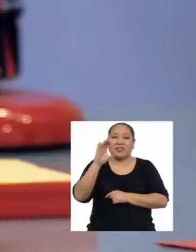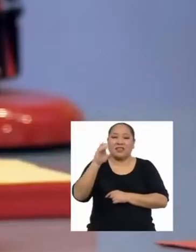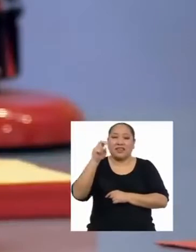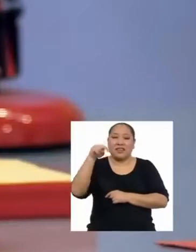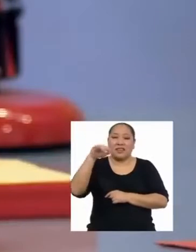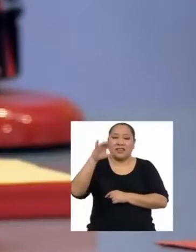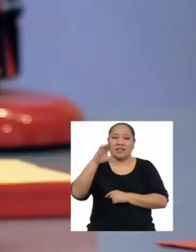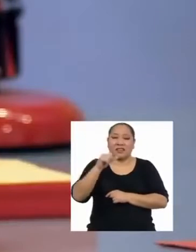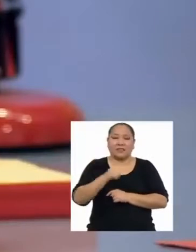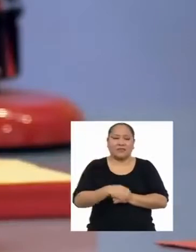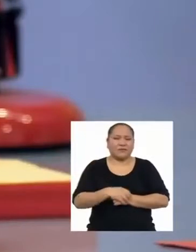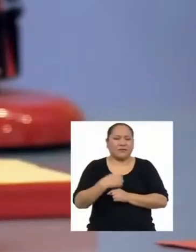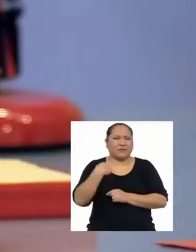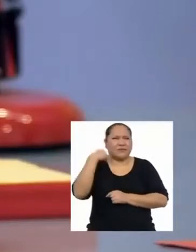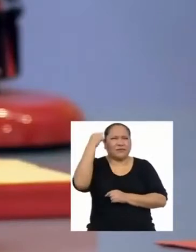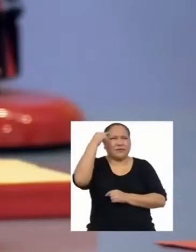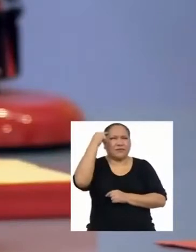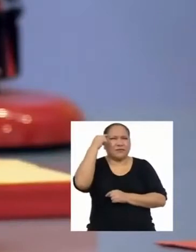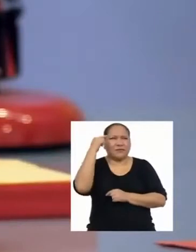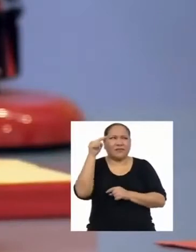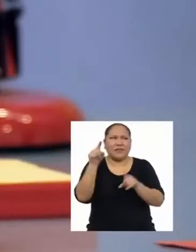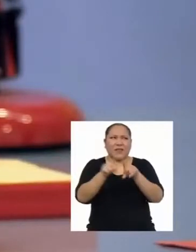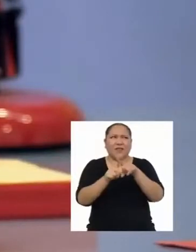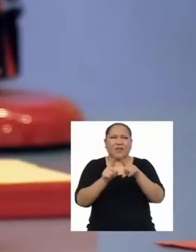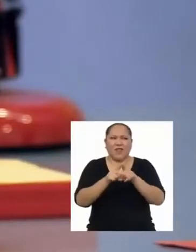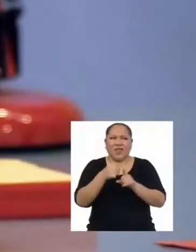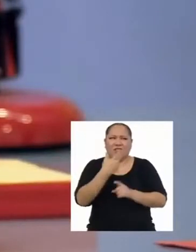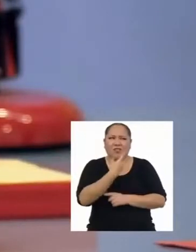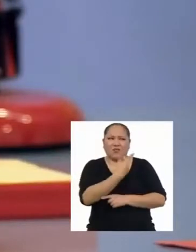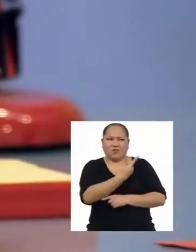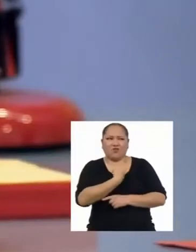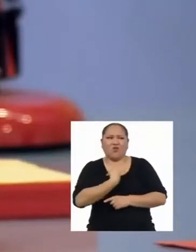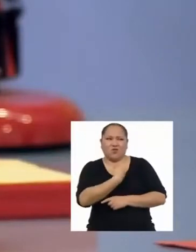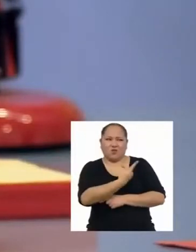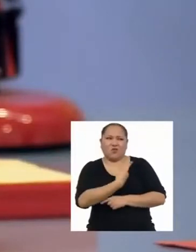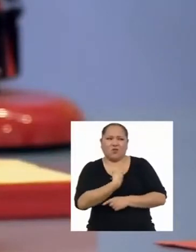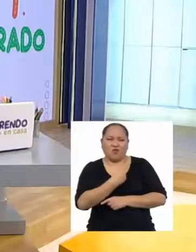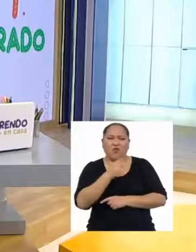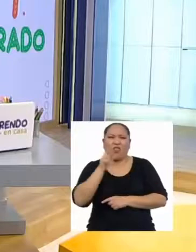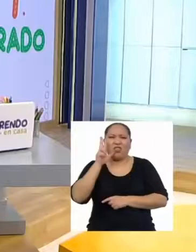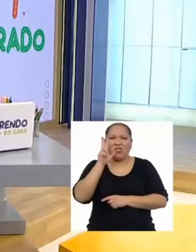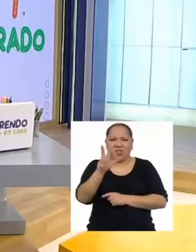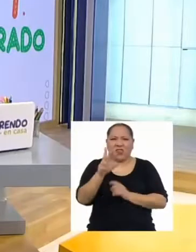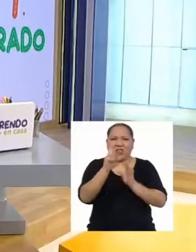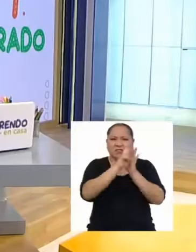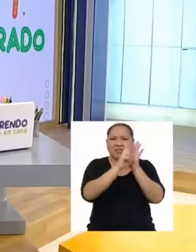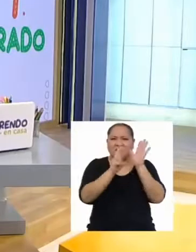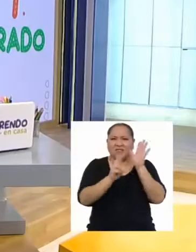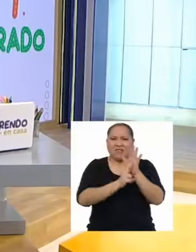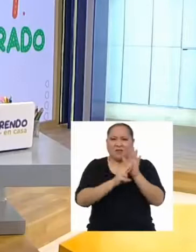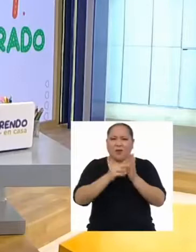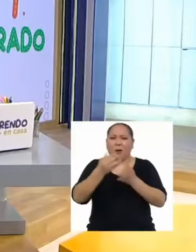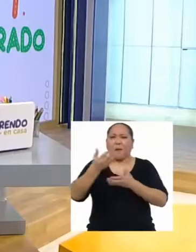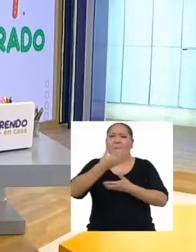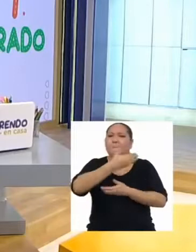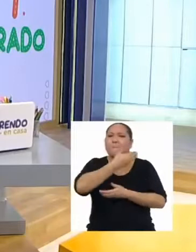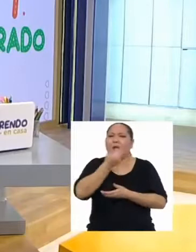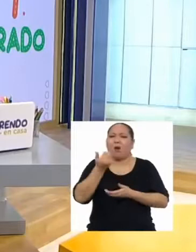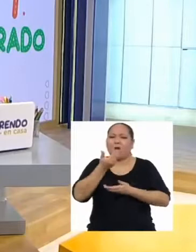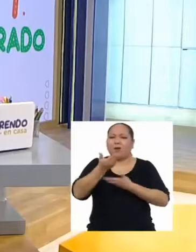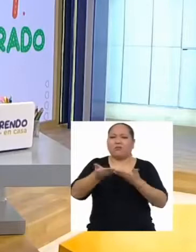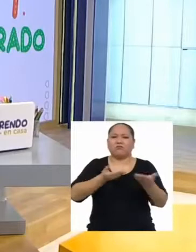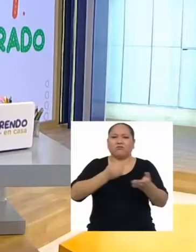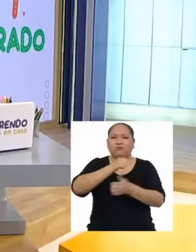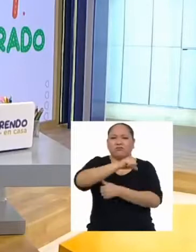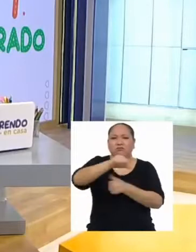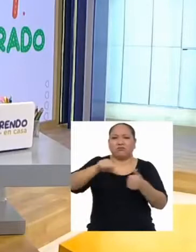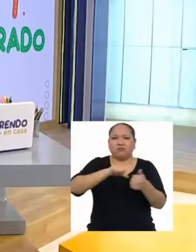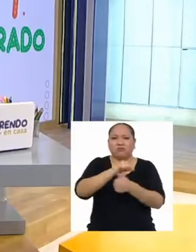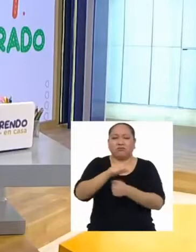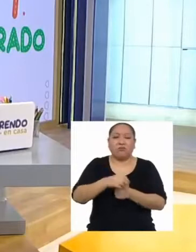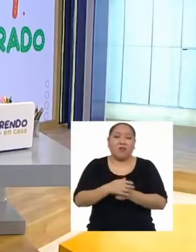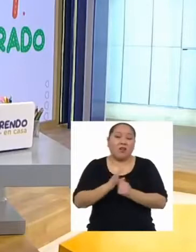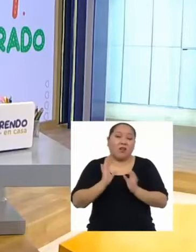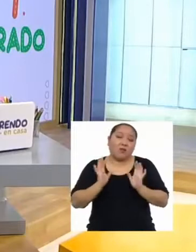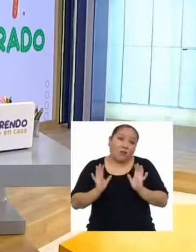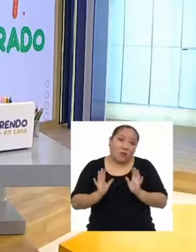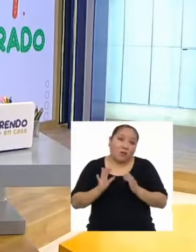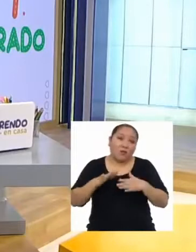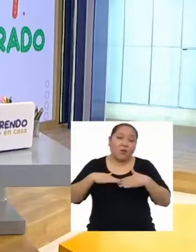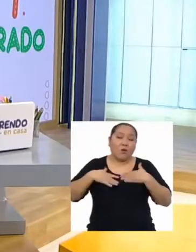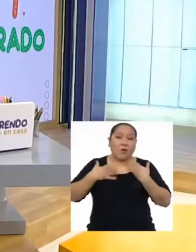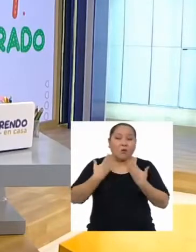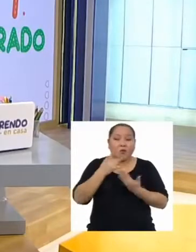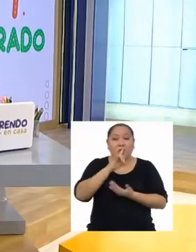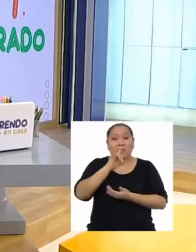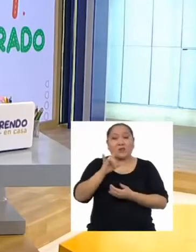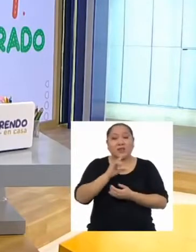hacer nuestros 3 acuerdos para mejorar nuestra convivencia. O podemos usar de ejemplo algunos de